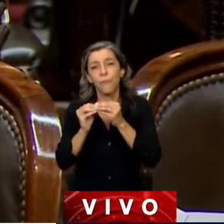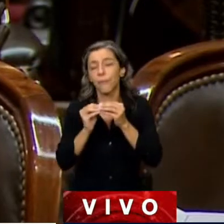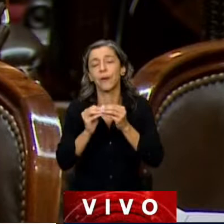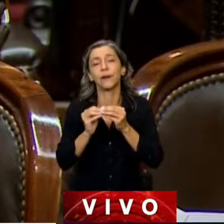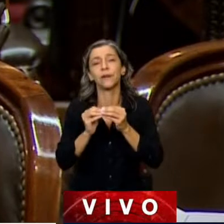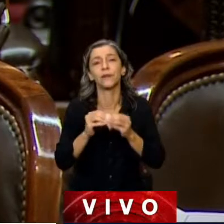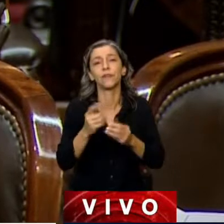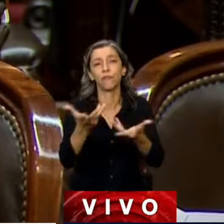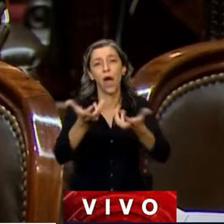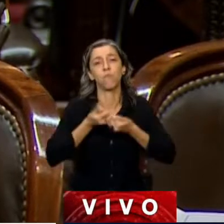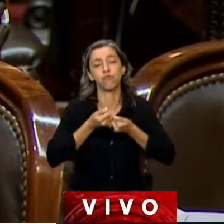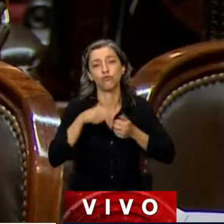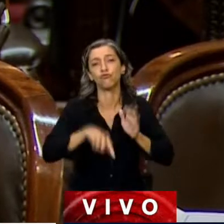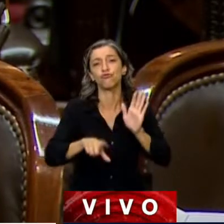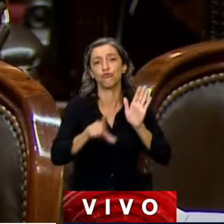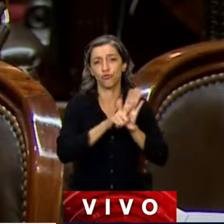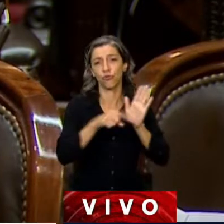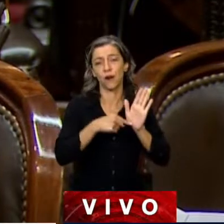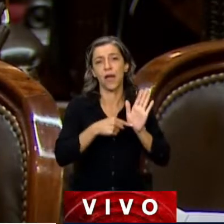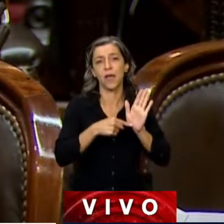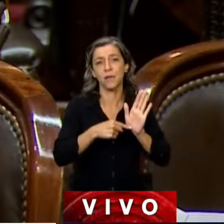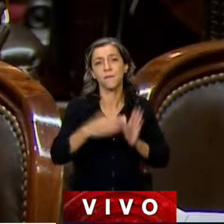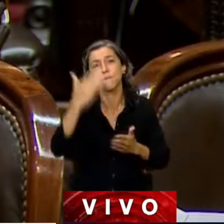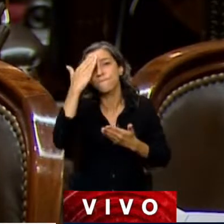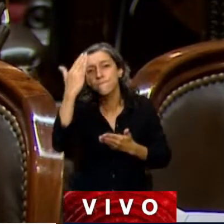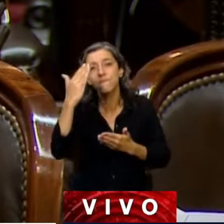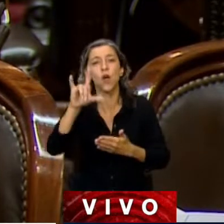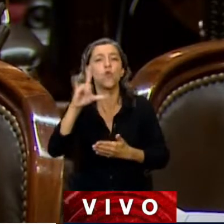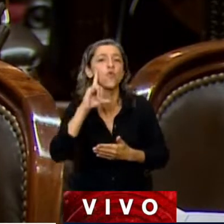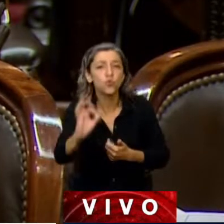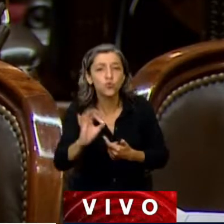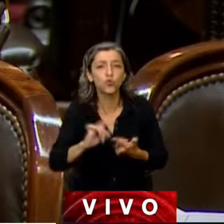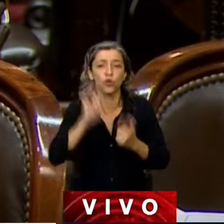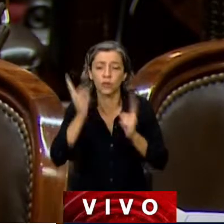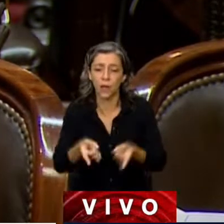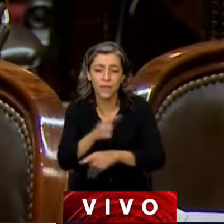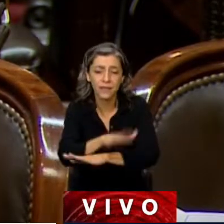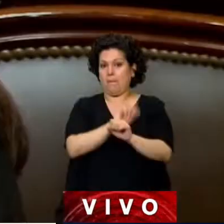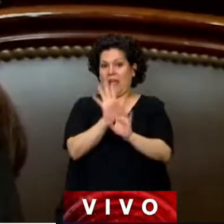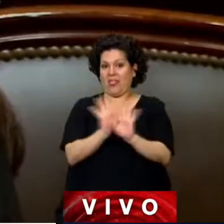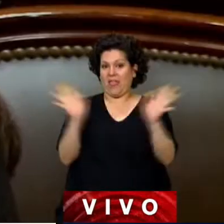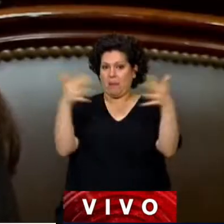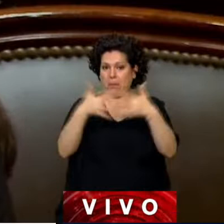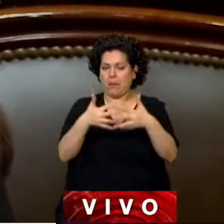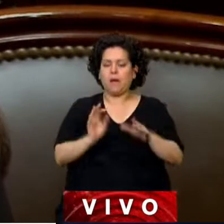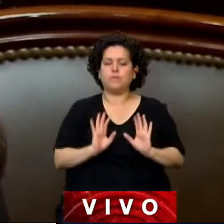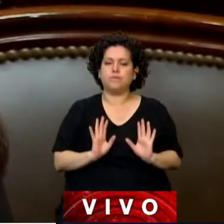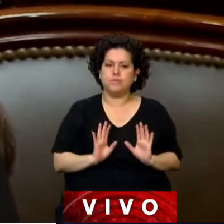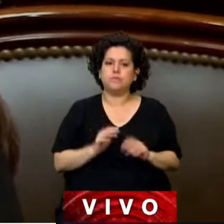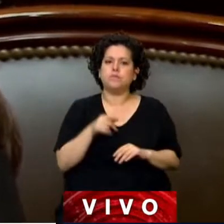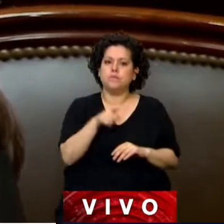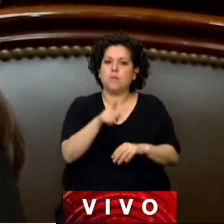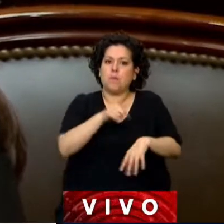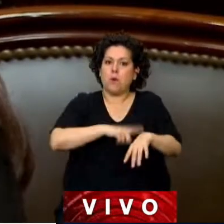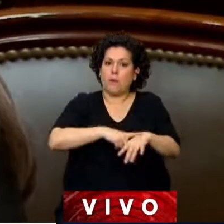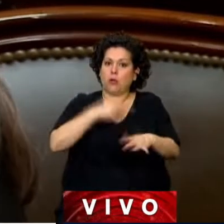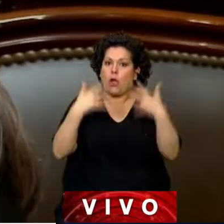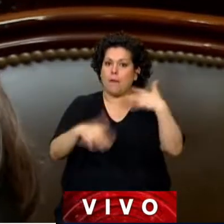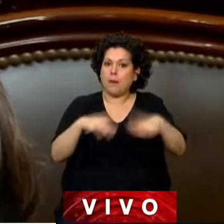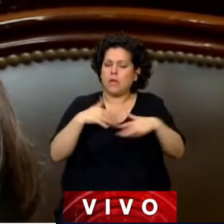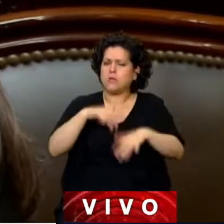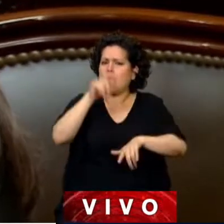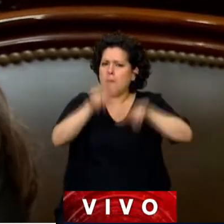Evolución, particularmente la diputada Carla Carrizo, que hizo agregados clave y que